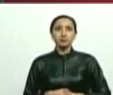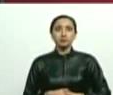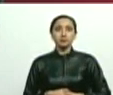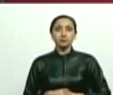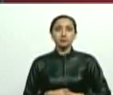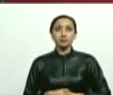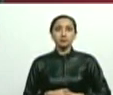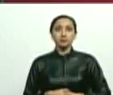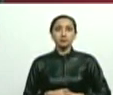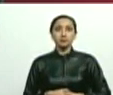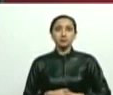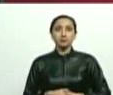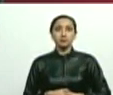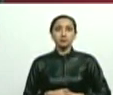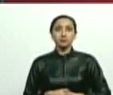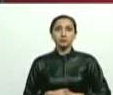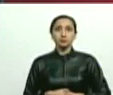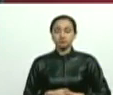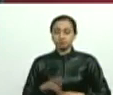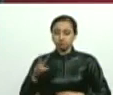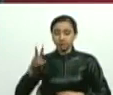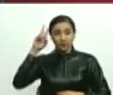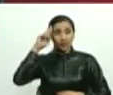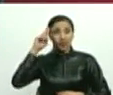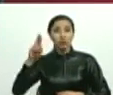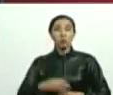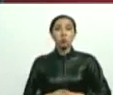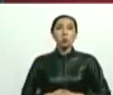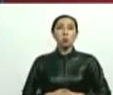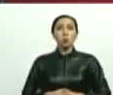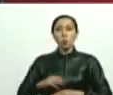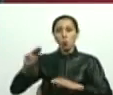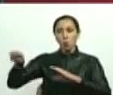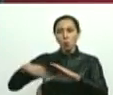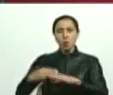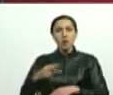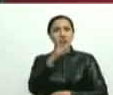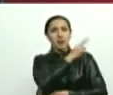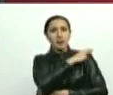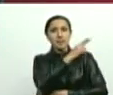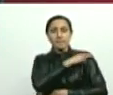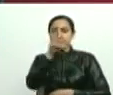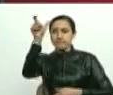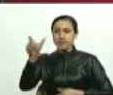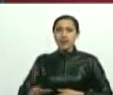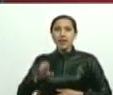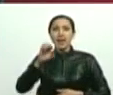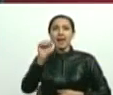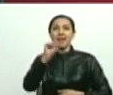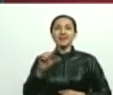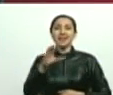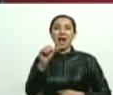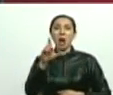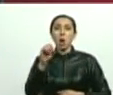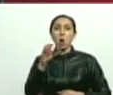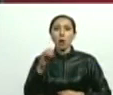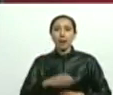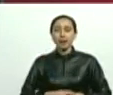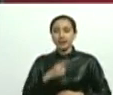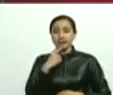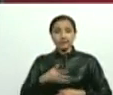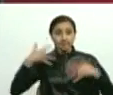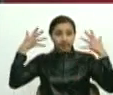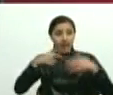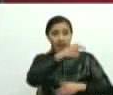¿Qué es esto? Ah, tiene razón, vale. Me acaba de escribir el capitán Escalona. Y les recomienda a los candidatos y